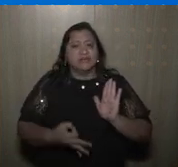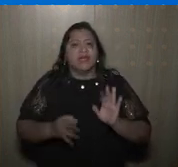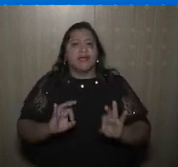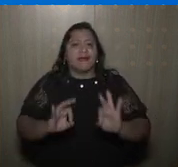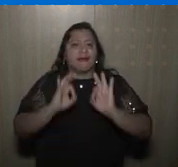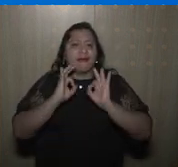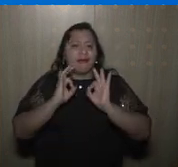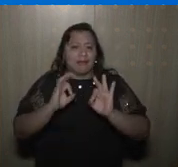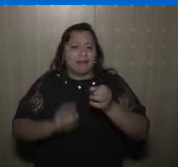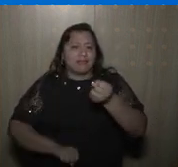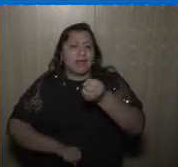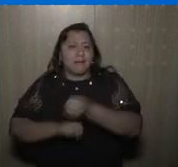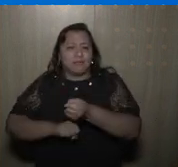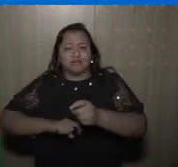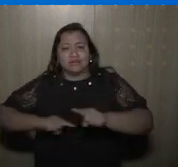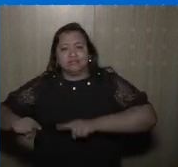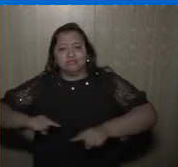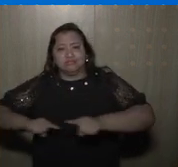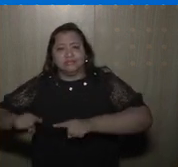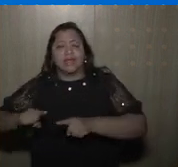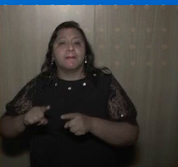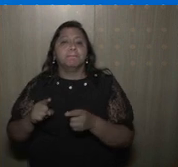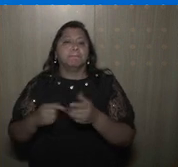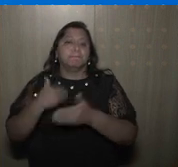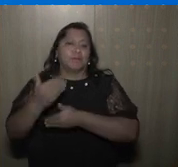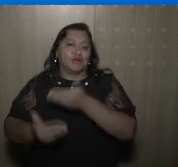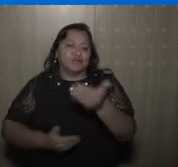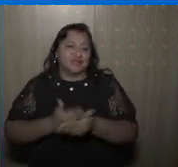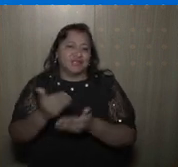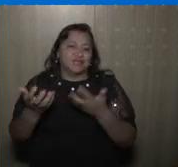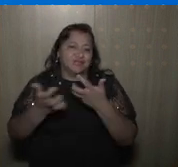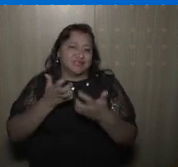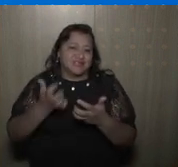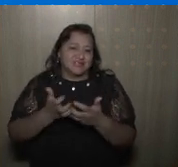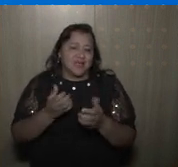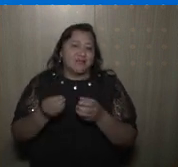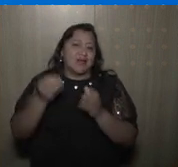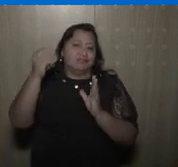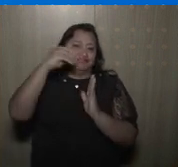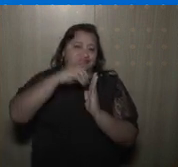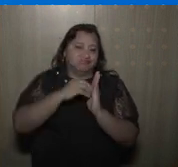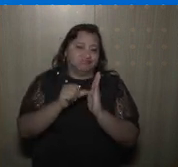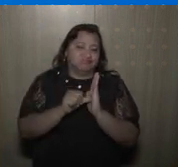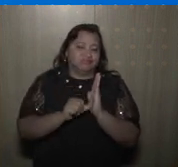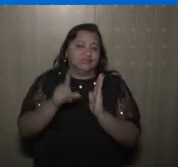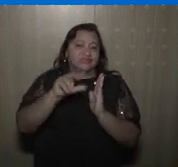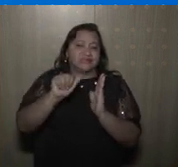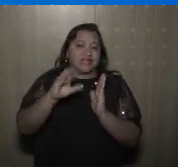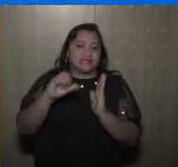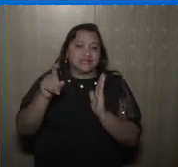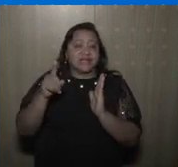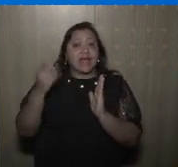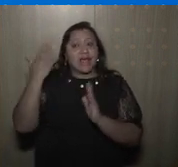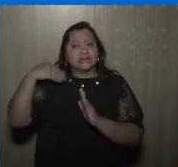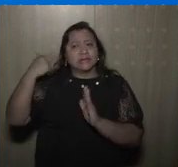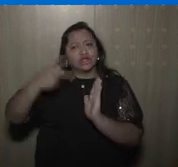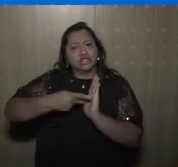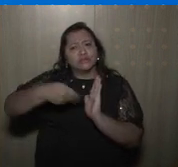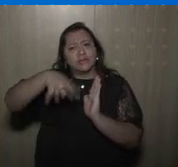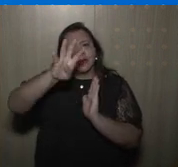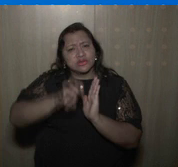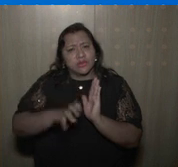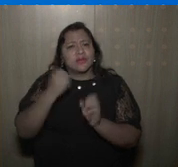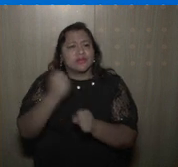y apoya la administración del sistema SASES. Para la consolidación y organización, hasta el 2019 se trabajó con base en los